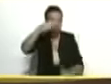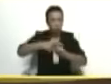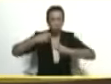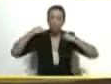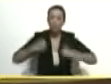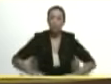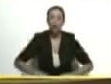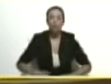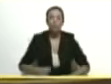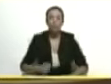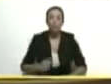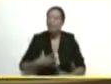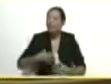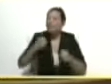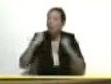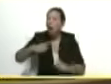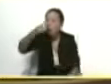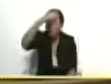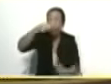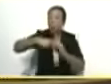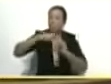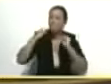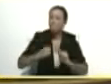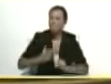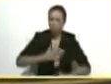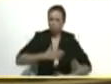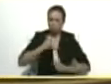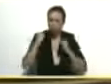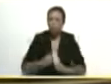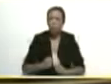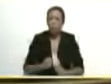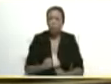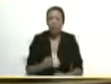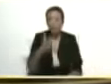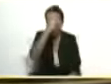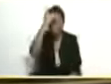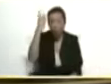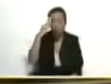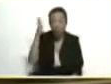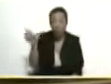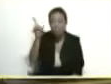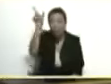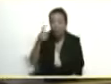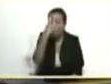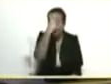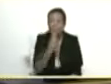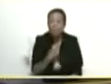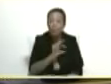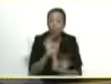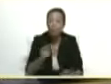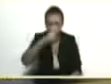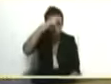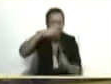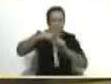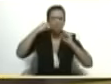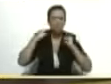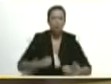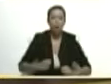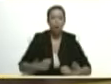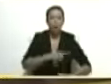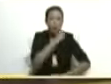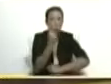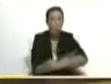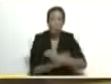Ni el más optimista de los optimistas, Diosdado, que también es optimista a la